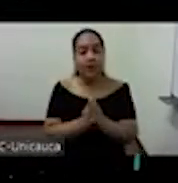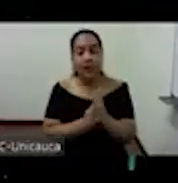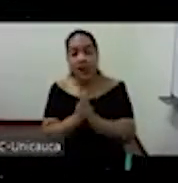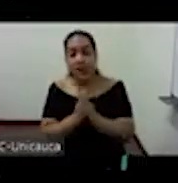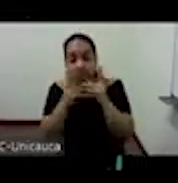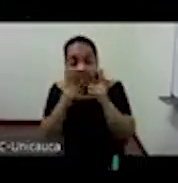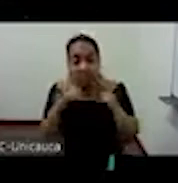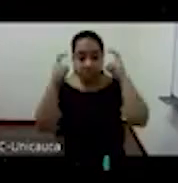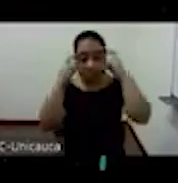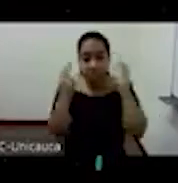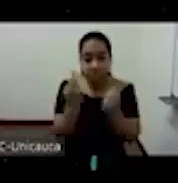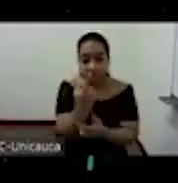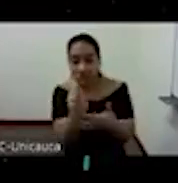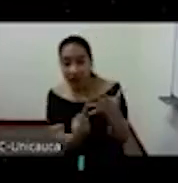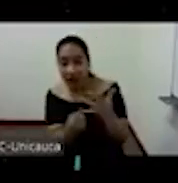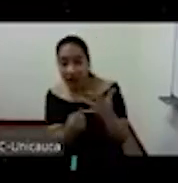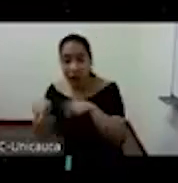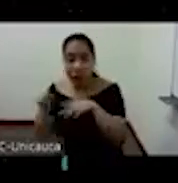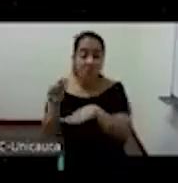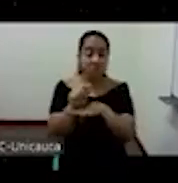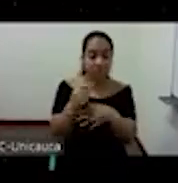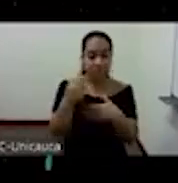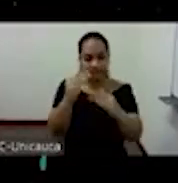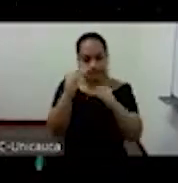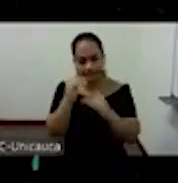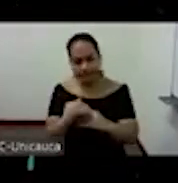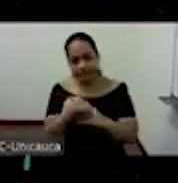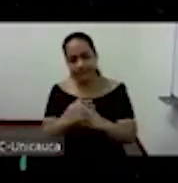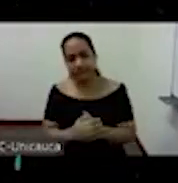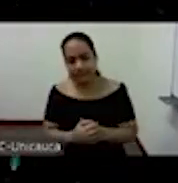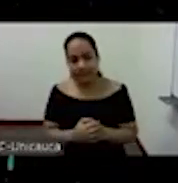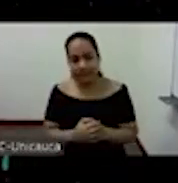inteligibles, ¿cierto? Siguiente.